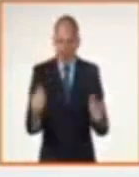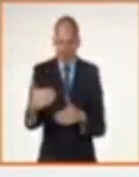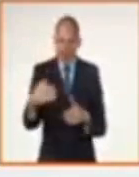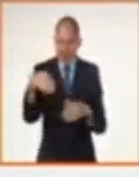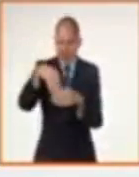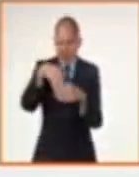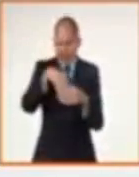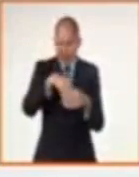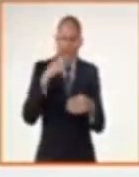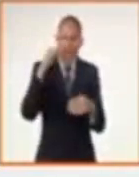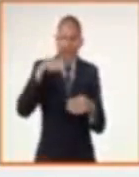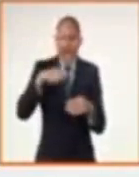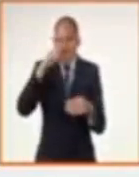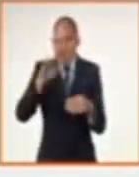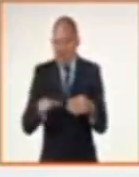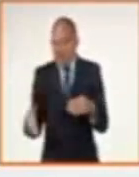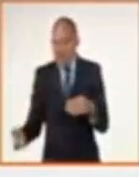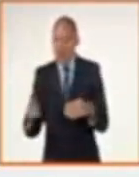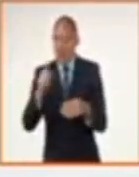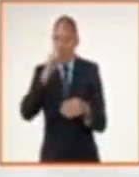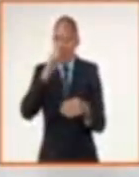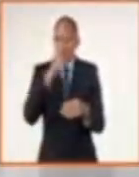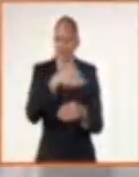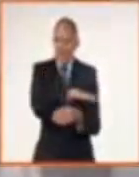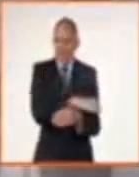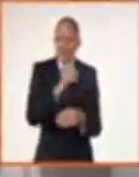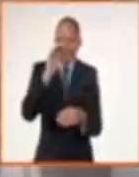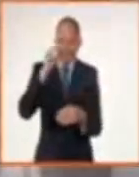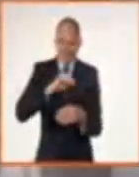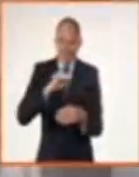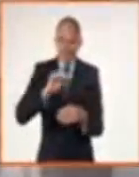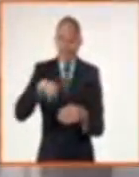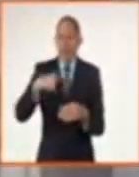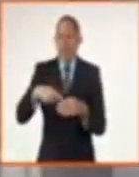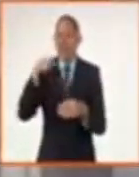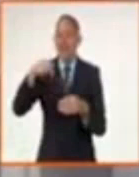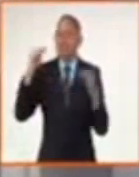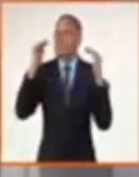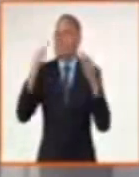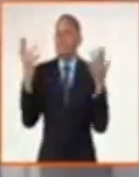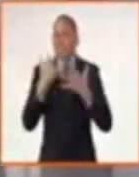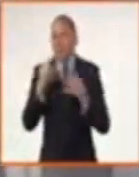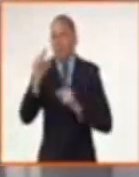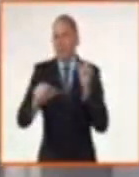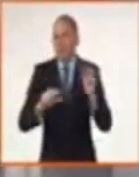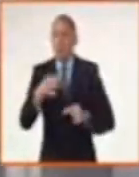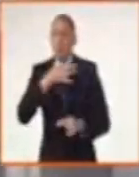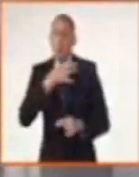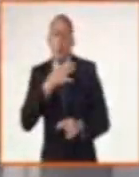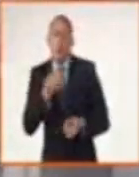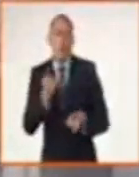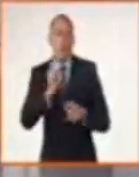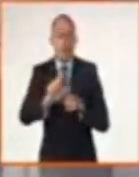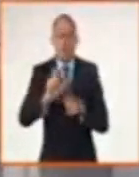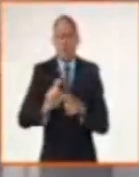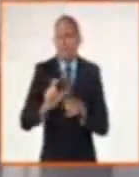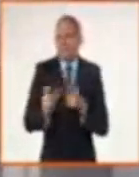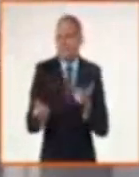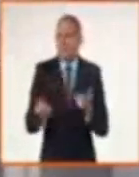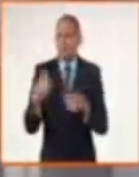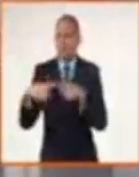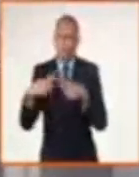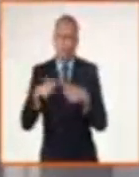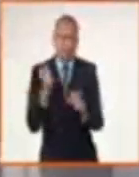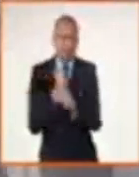oír campesinos y campesinas que heredaron la tierra de sus padres y la trabajan hoy, gente de pueblo sentada allí.